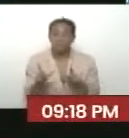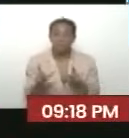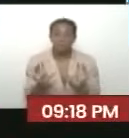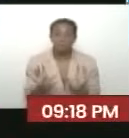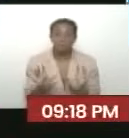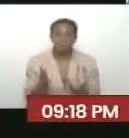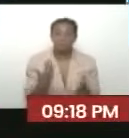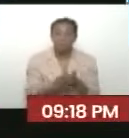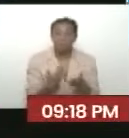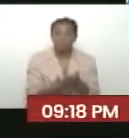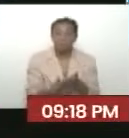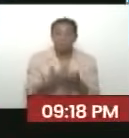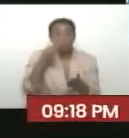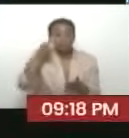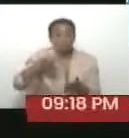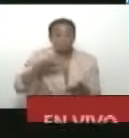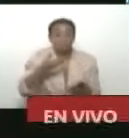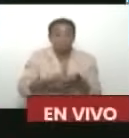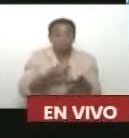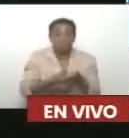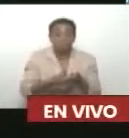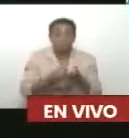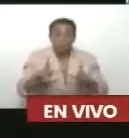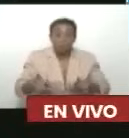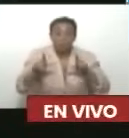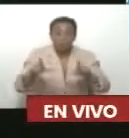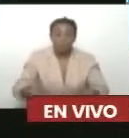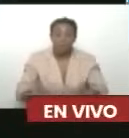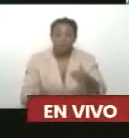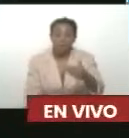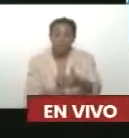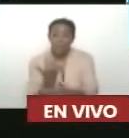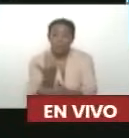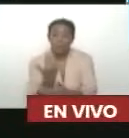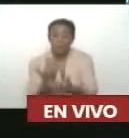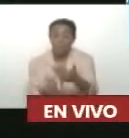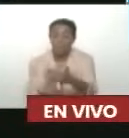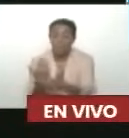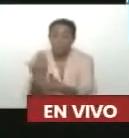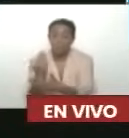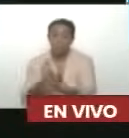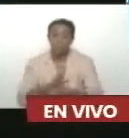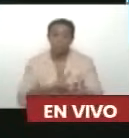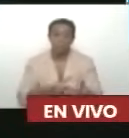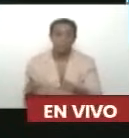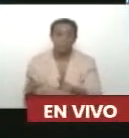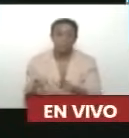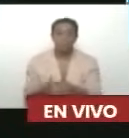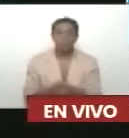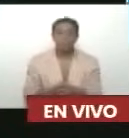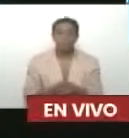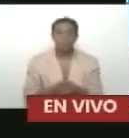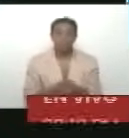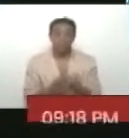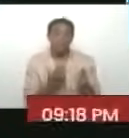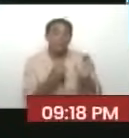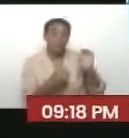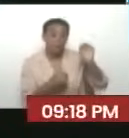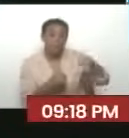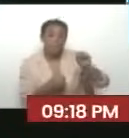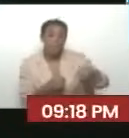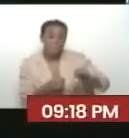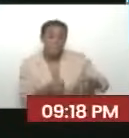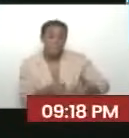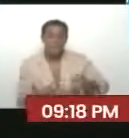mi correspondiente certificado. Certificado, ¿verdad? Aquí lo tengo. Voté 5 veces